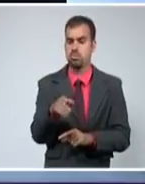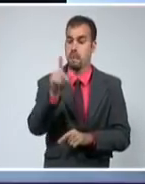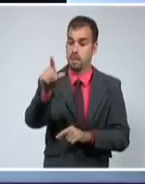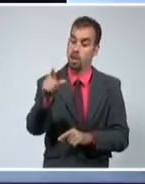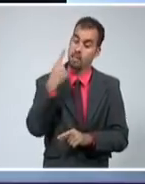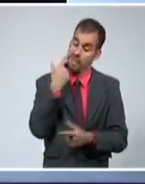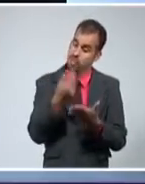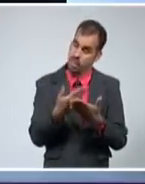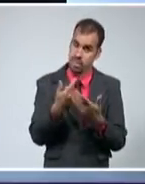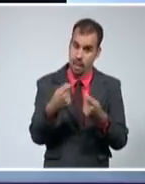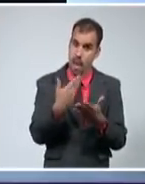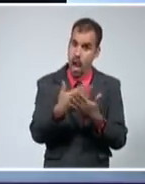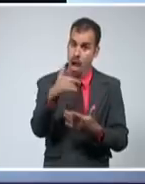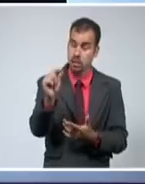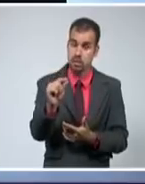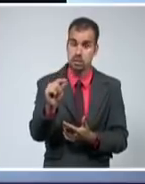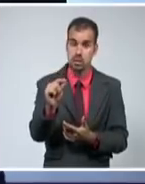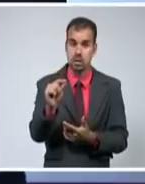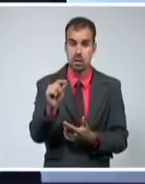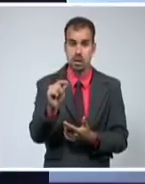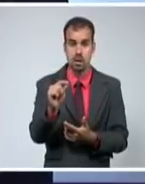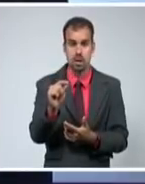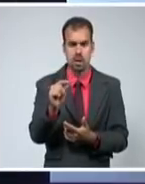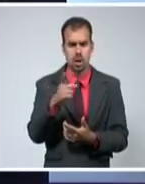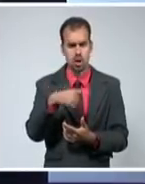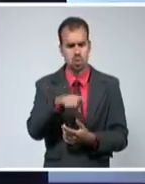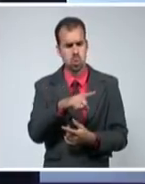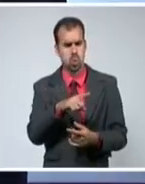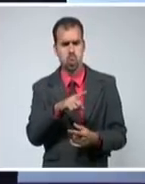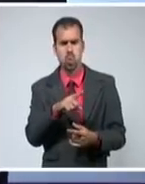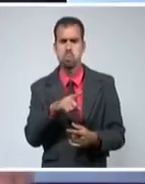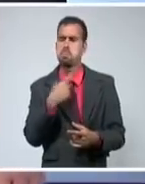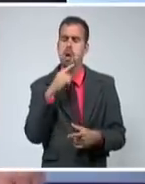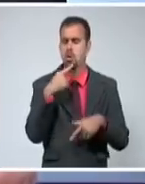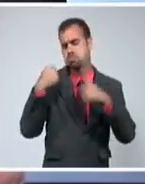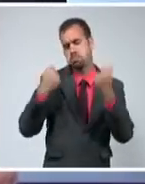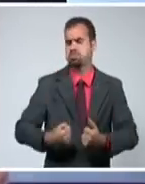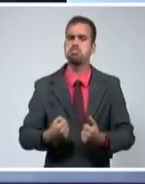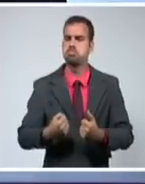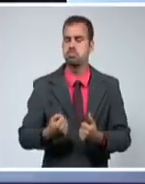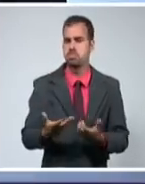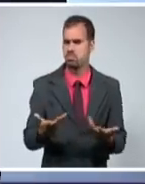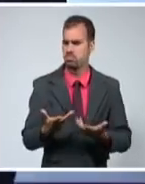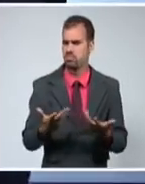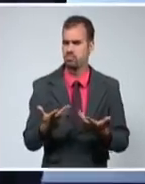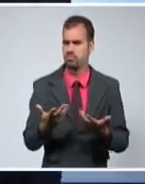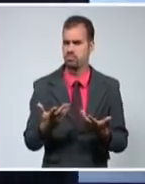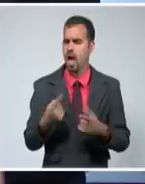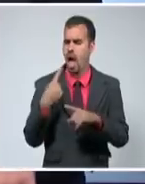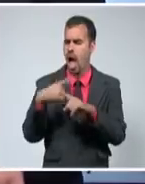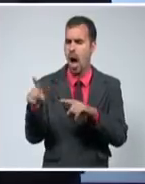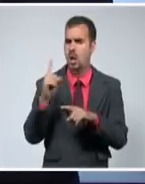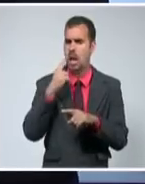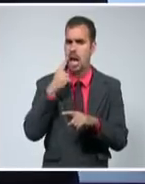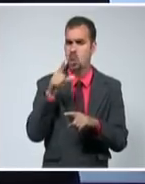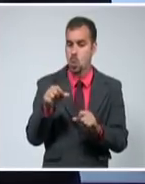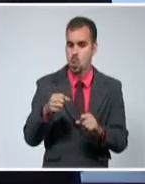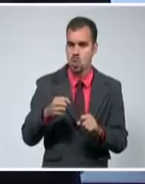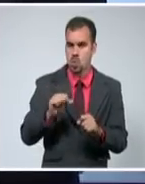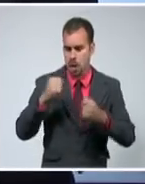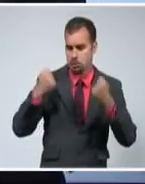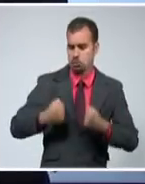estás cumpliendo pero hay una figura que se llama resistencia podemos verla ya un poquito más allá qué dice la resistencia si